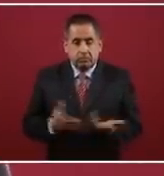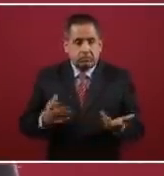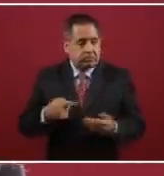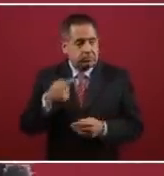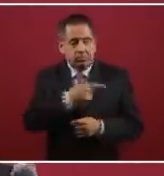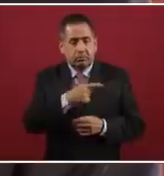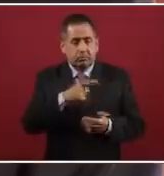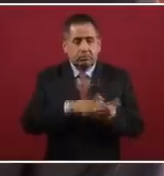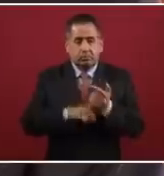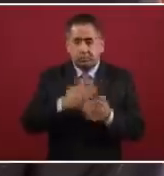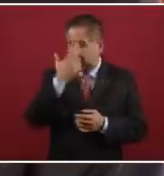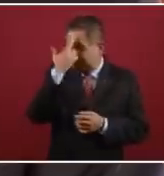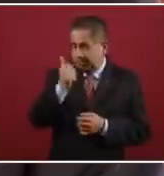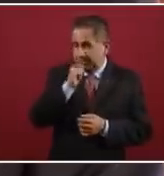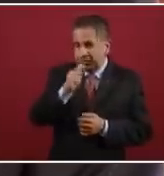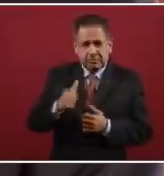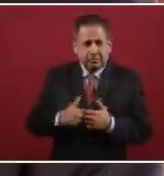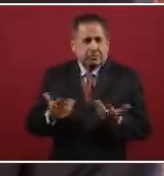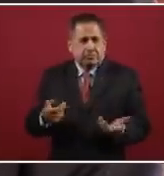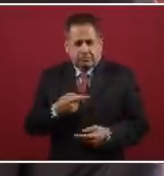ninguna justificación,